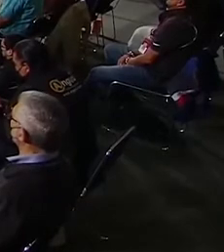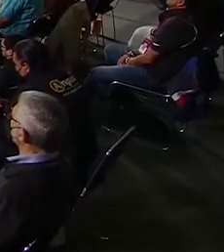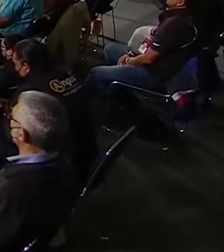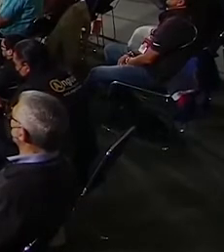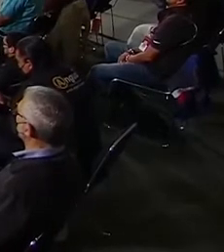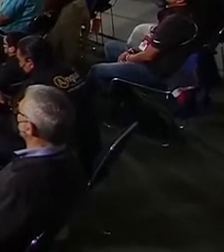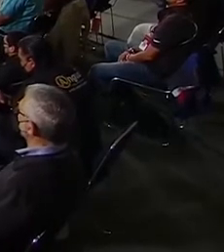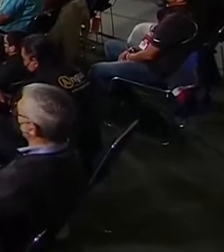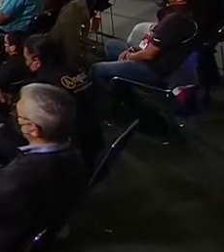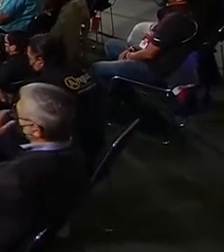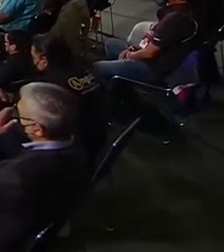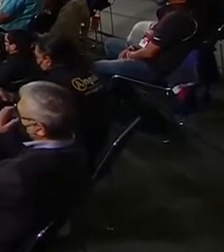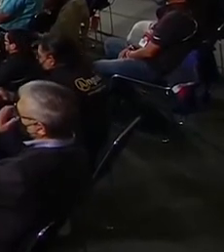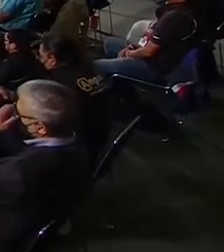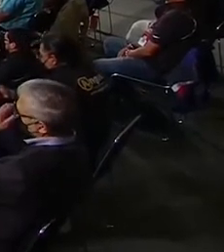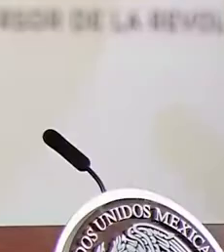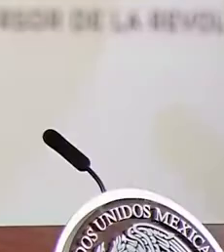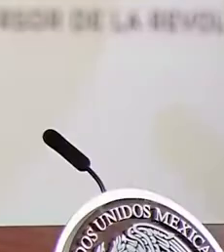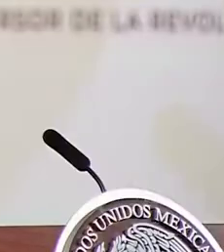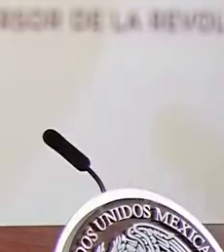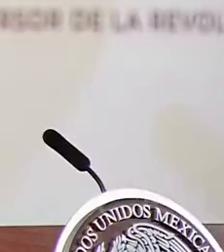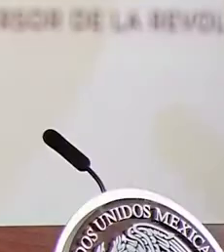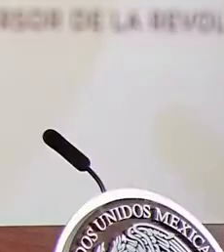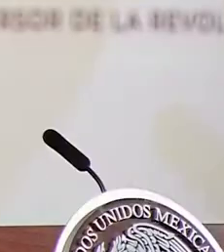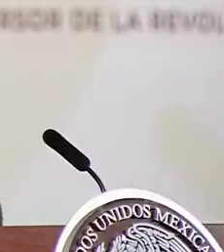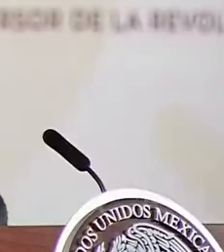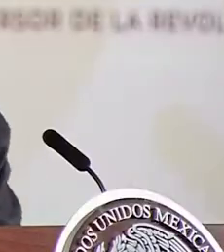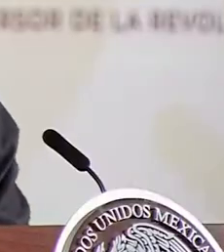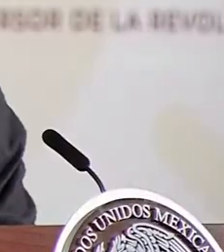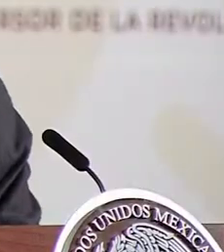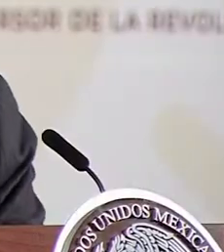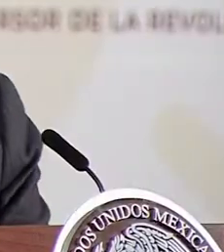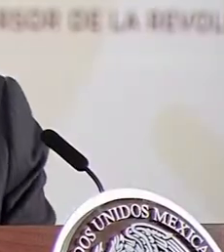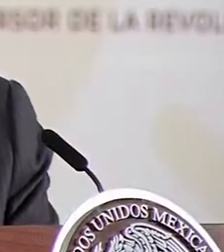intervino la Secretaría de la Defensa y también